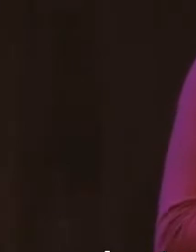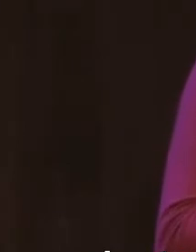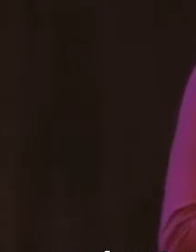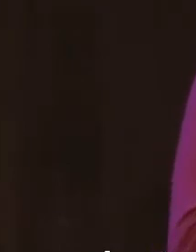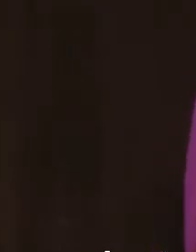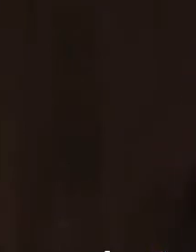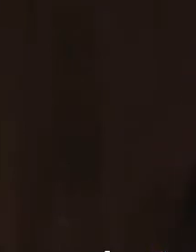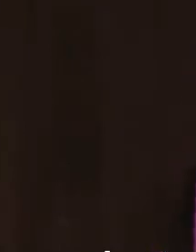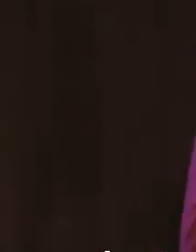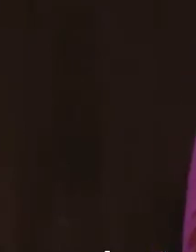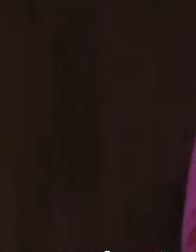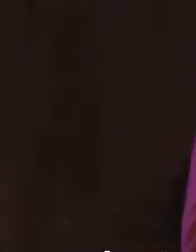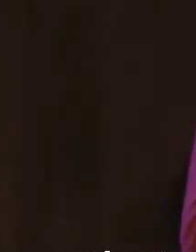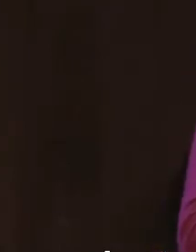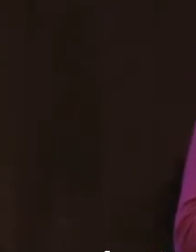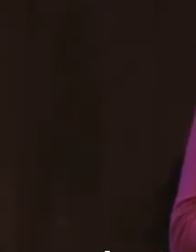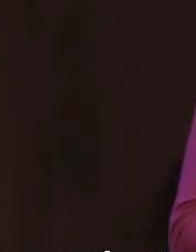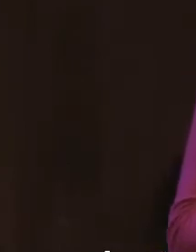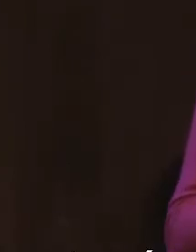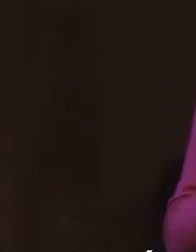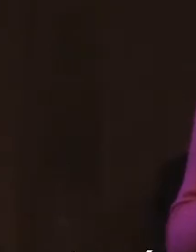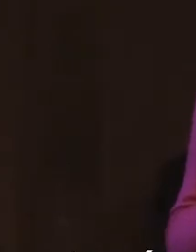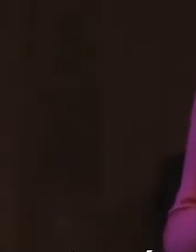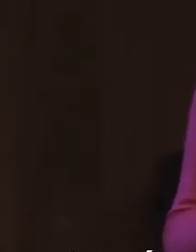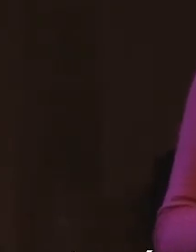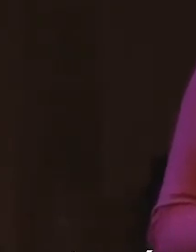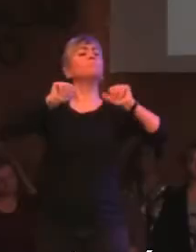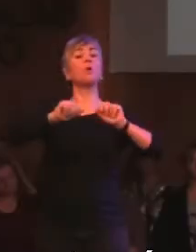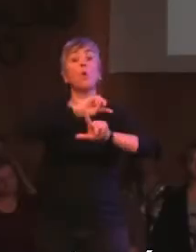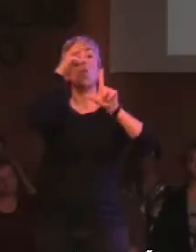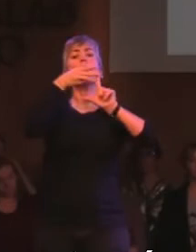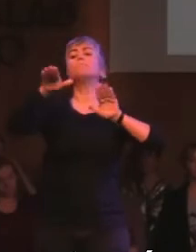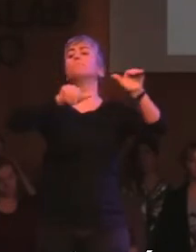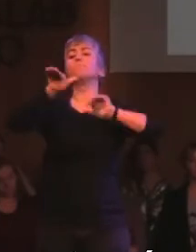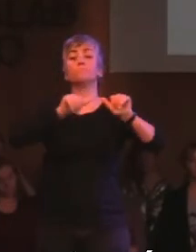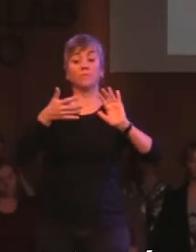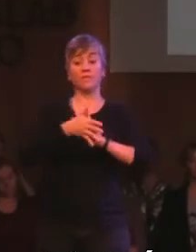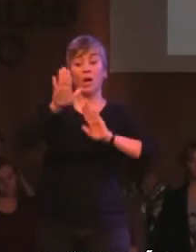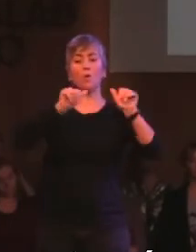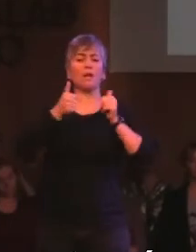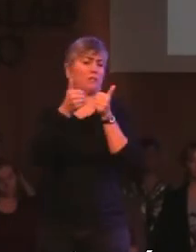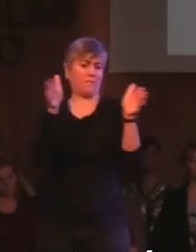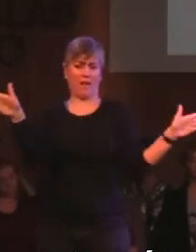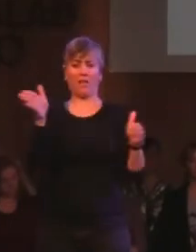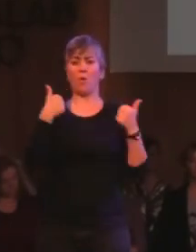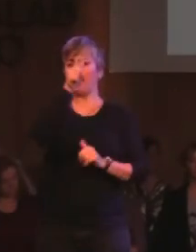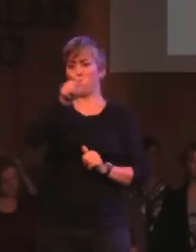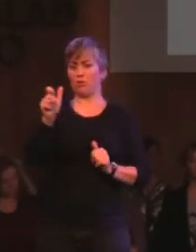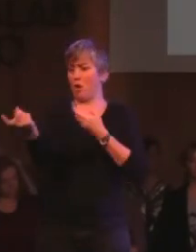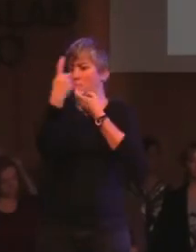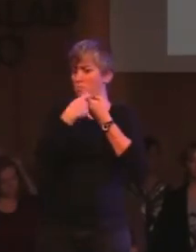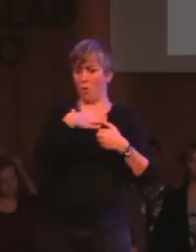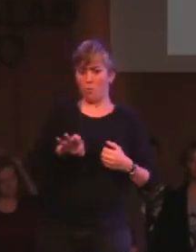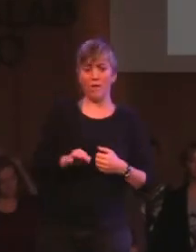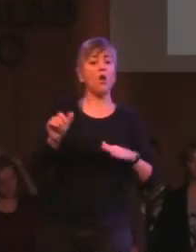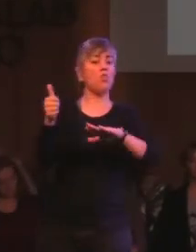voluntarias y los participantes, nos apuntamos por una convocatoria a través de la web, que bueno, era una convocatoria abierta a cualquier tipo de persona